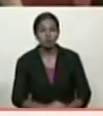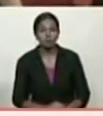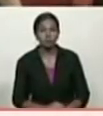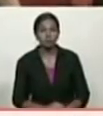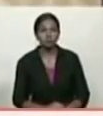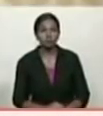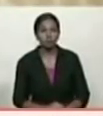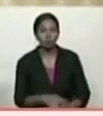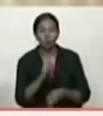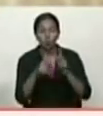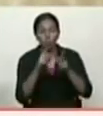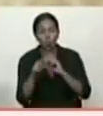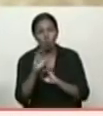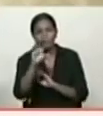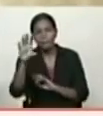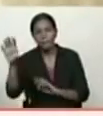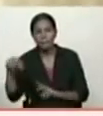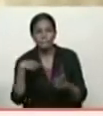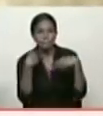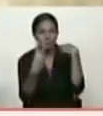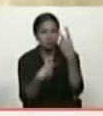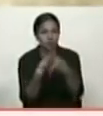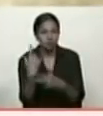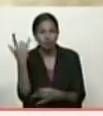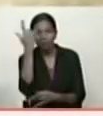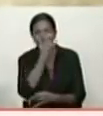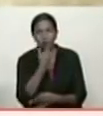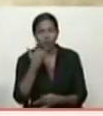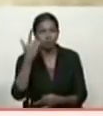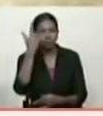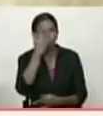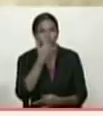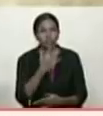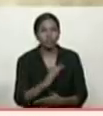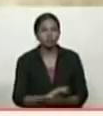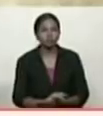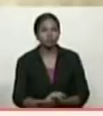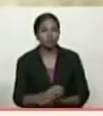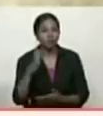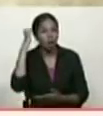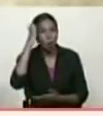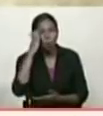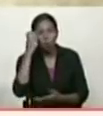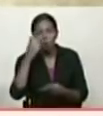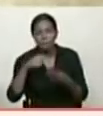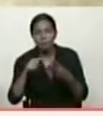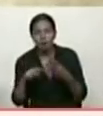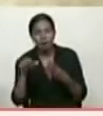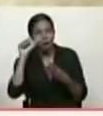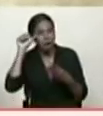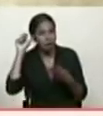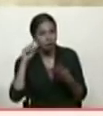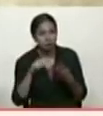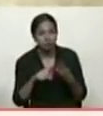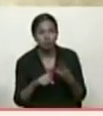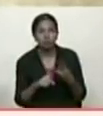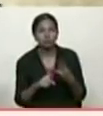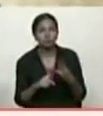varios países, tanto de África, Medio Oriente, Europa, Asia,